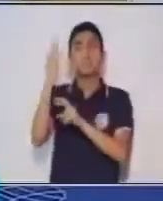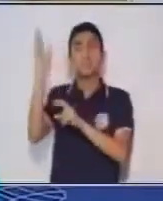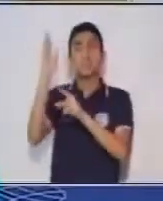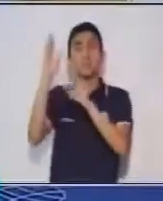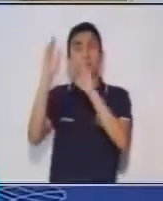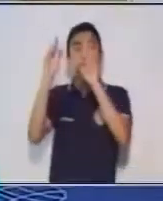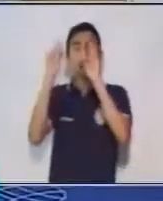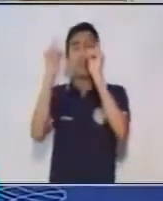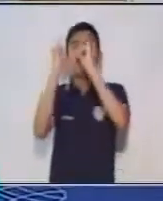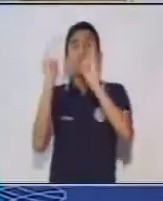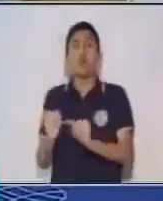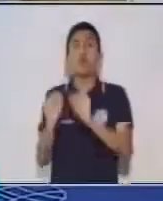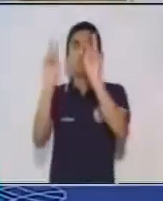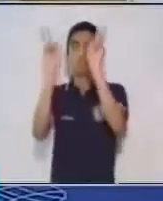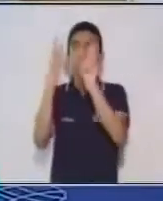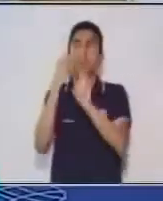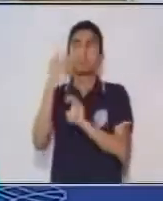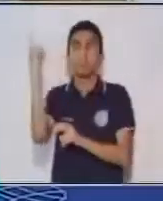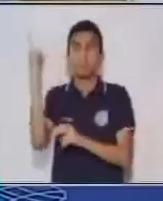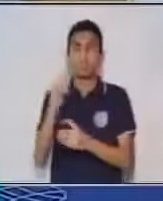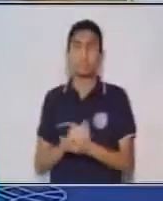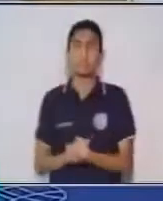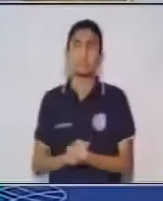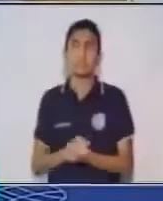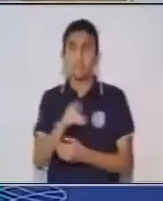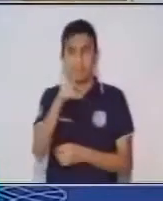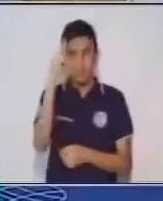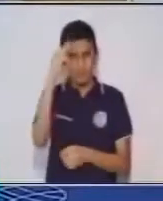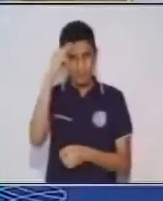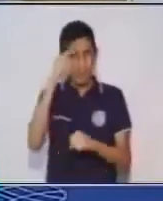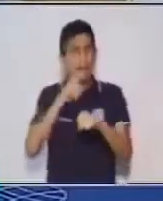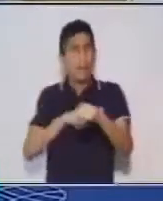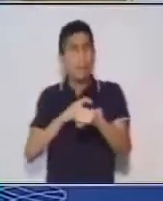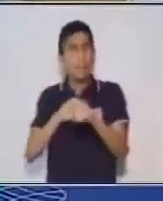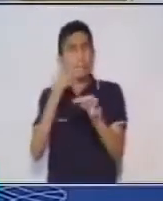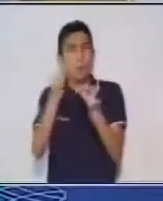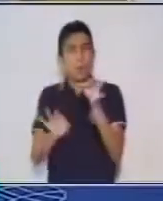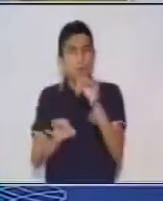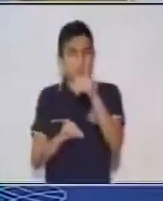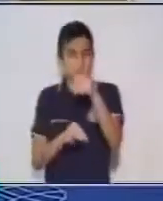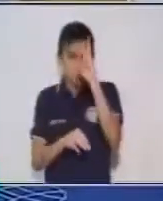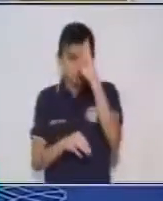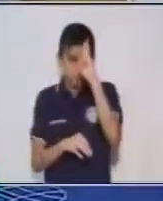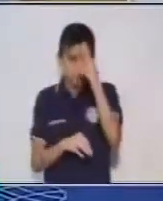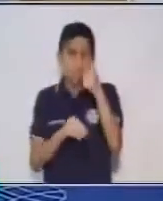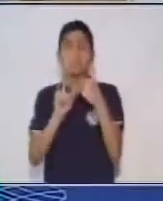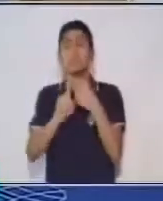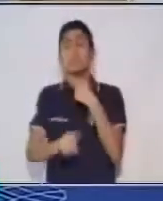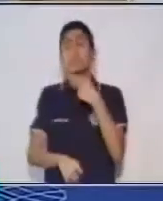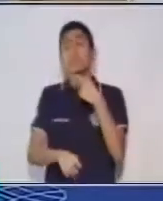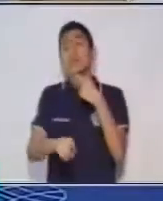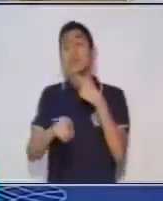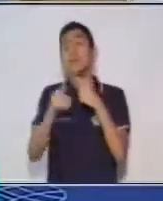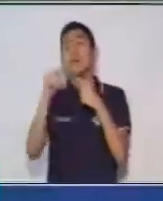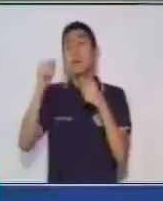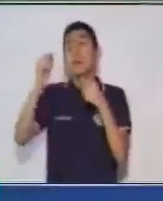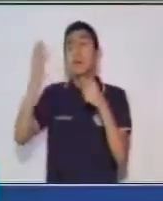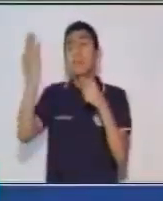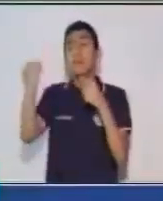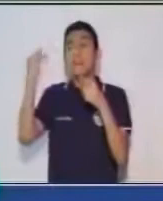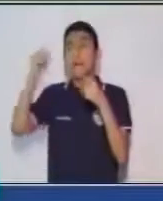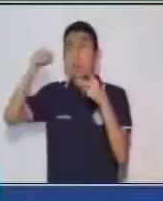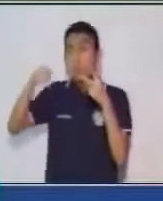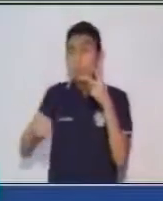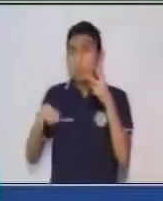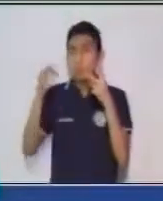conjugar algunos verbos en tiempos simples. ¿Te recuerdas el tiempo simple? Tenemos presente, pasado,